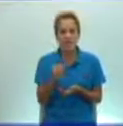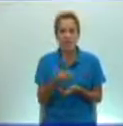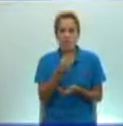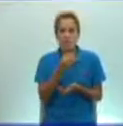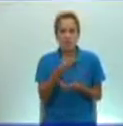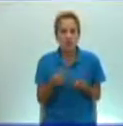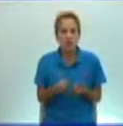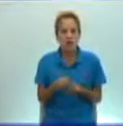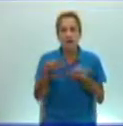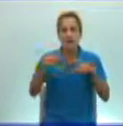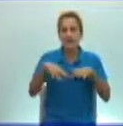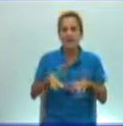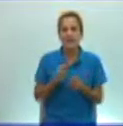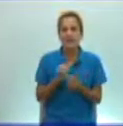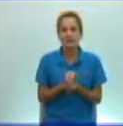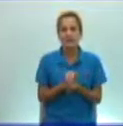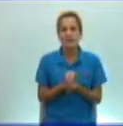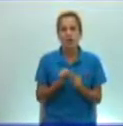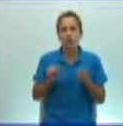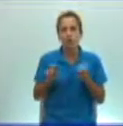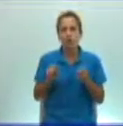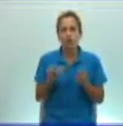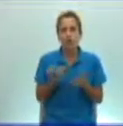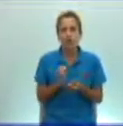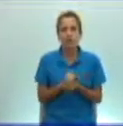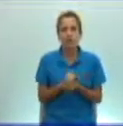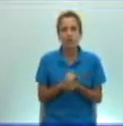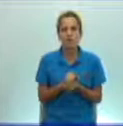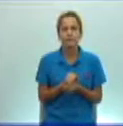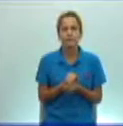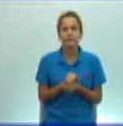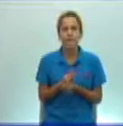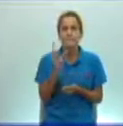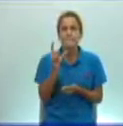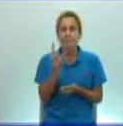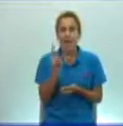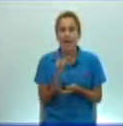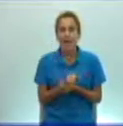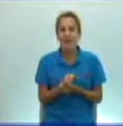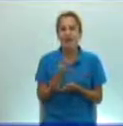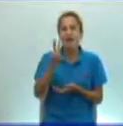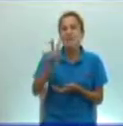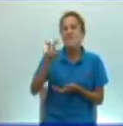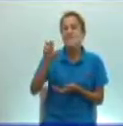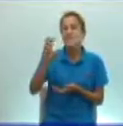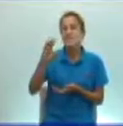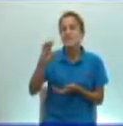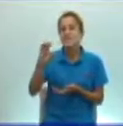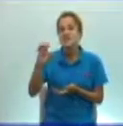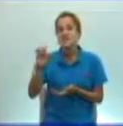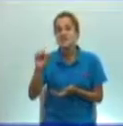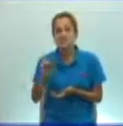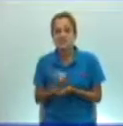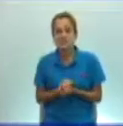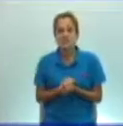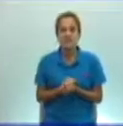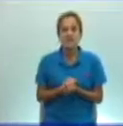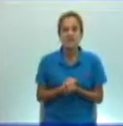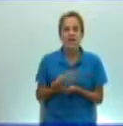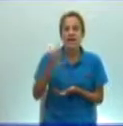raíz. Controlemos. El plural de la palabra ves es veces, de